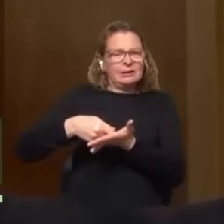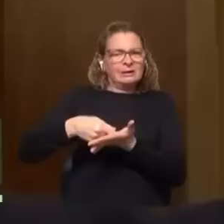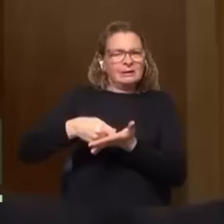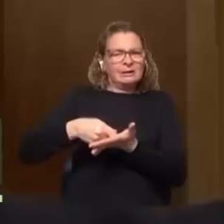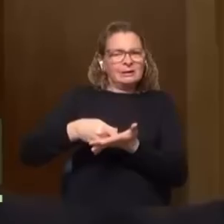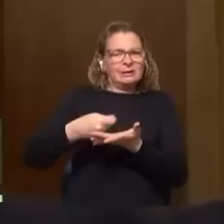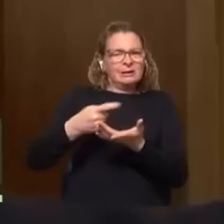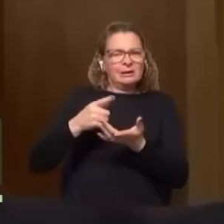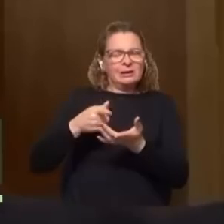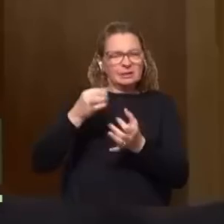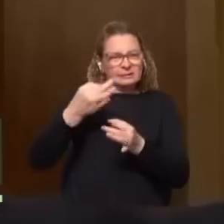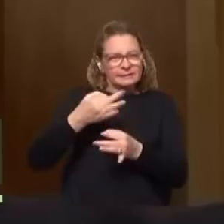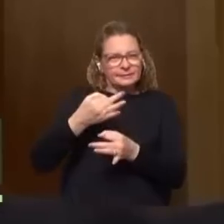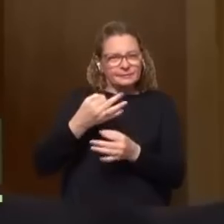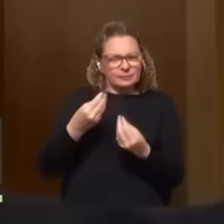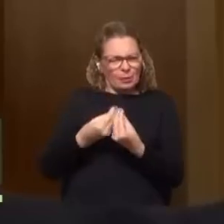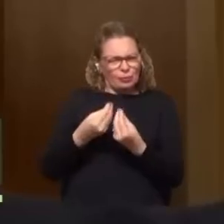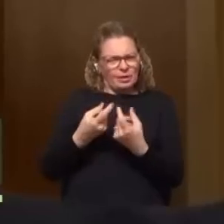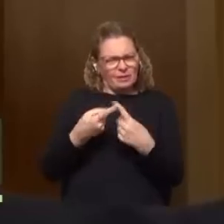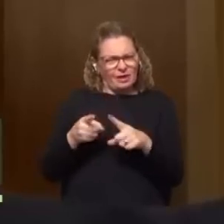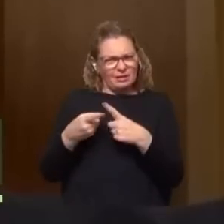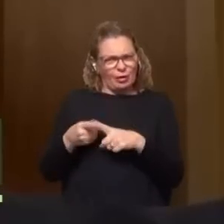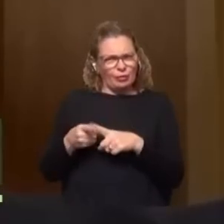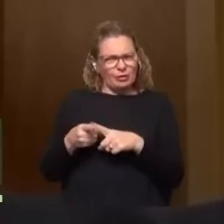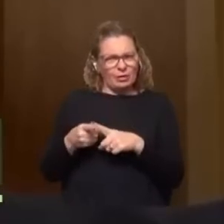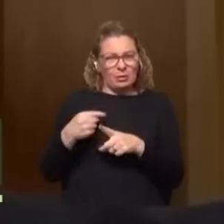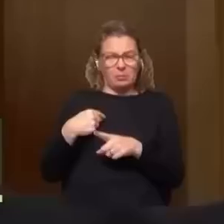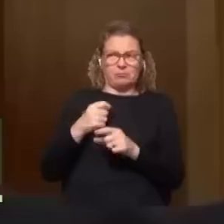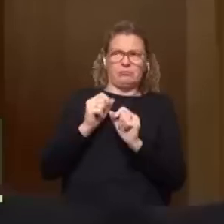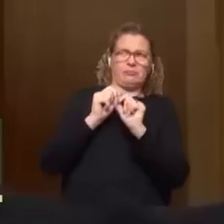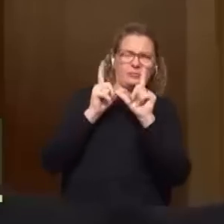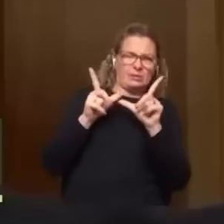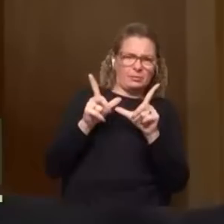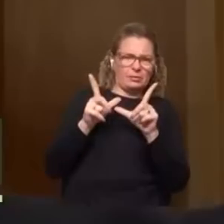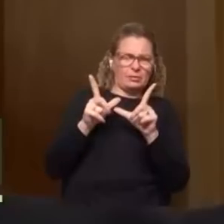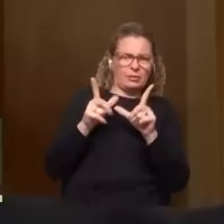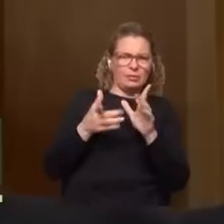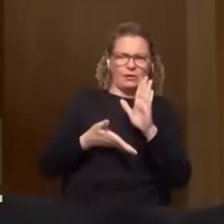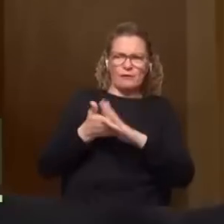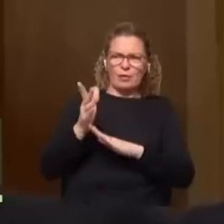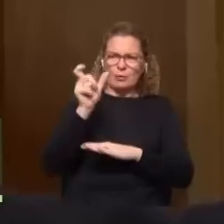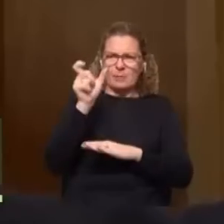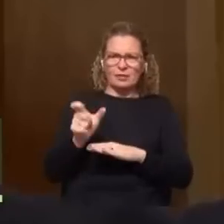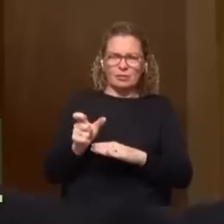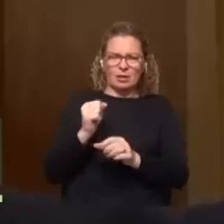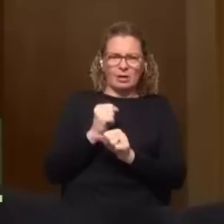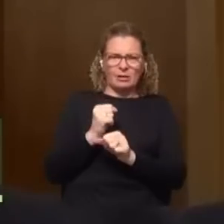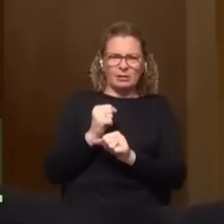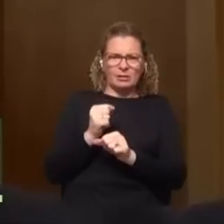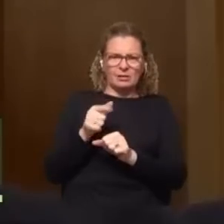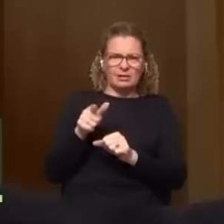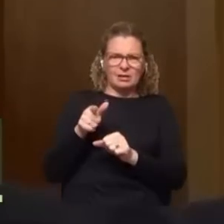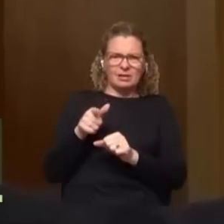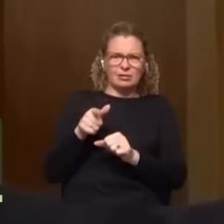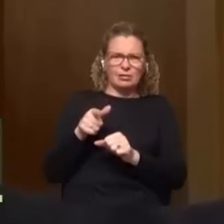y realmente han sucedido cosas que uno le llama la atención como el retiro de un funcionario que genera